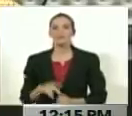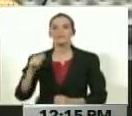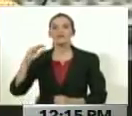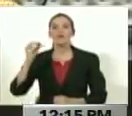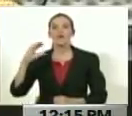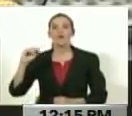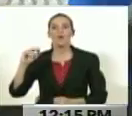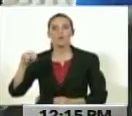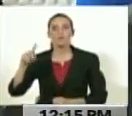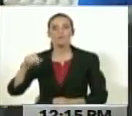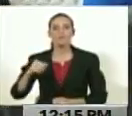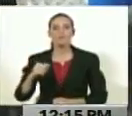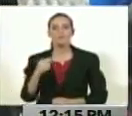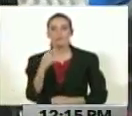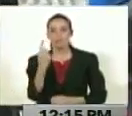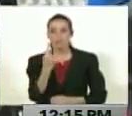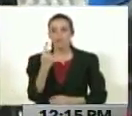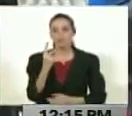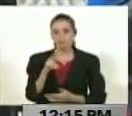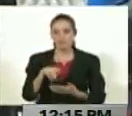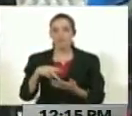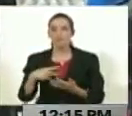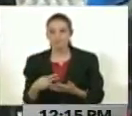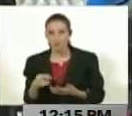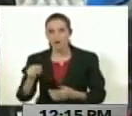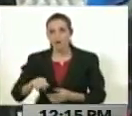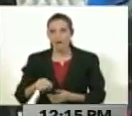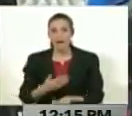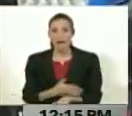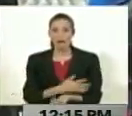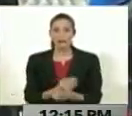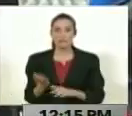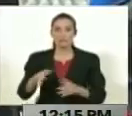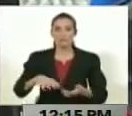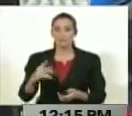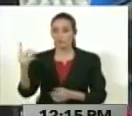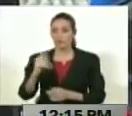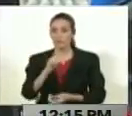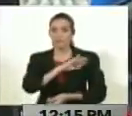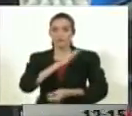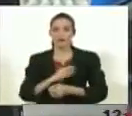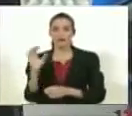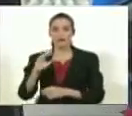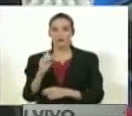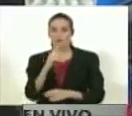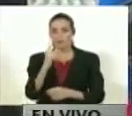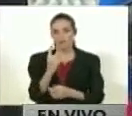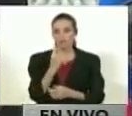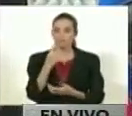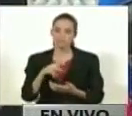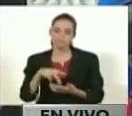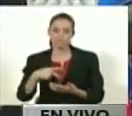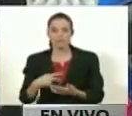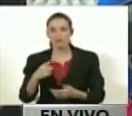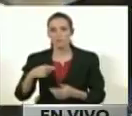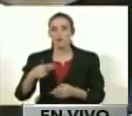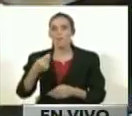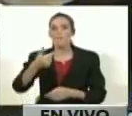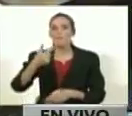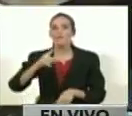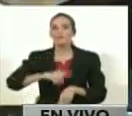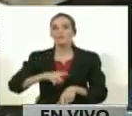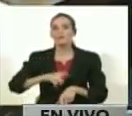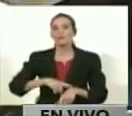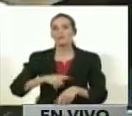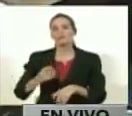Poliedro. Vicóndor antes Rodríguez. De morirse, presidente. Sí. Se vino para acá, se presentó en el Poliedro de Caracas. Sufrió un desmayo y al poco tiempo después, lamentablemente, fue a